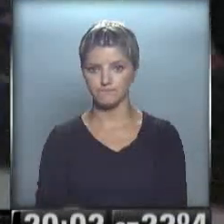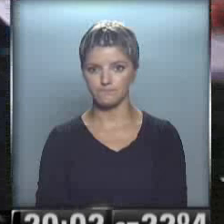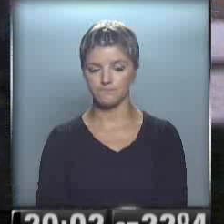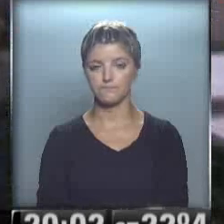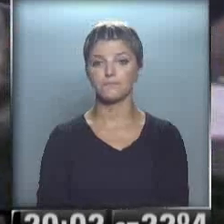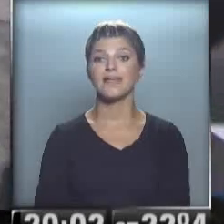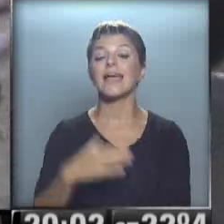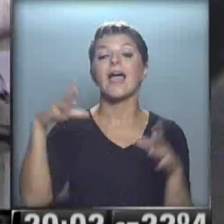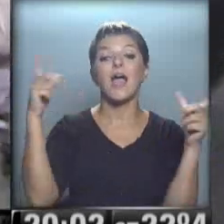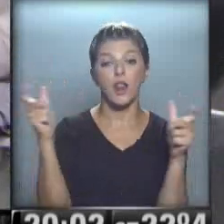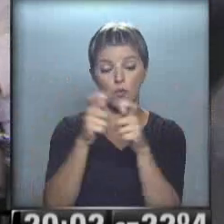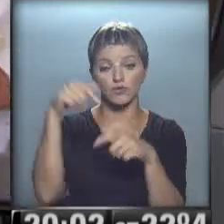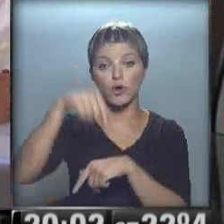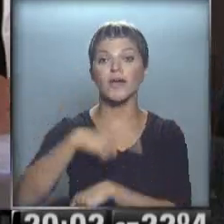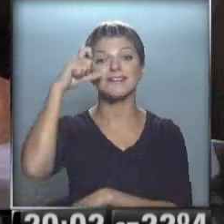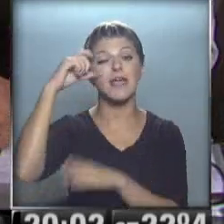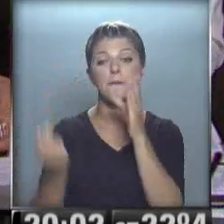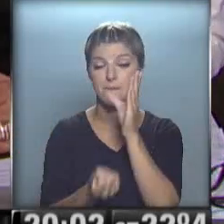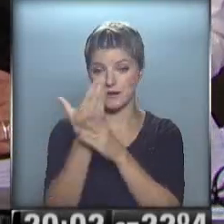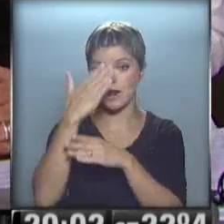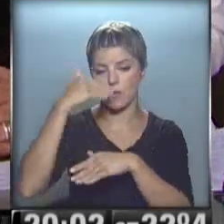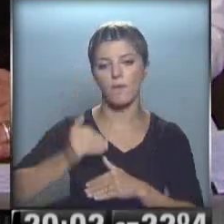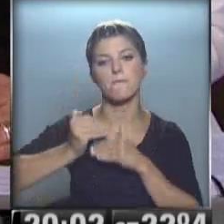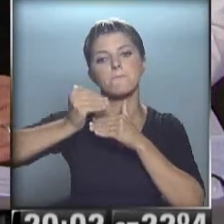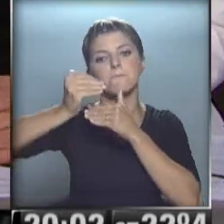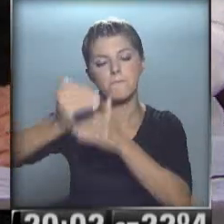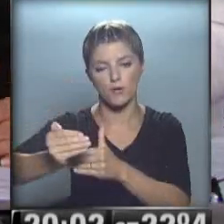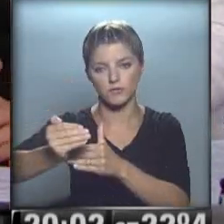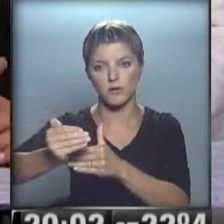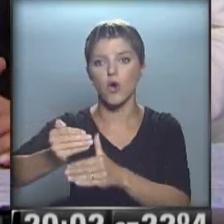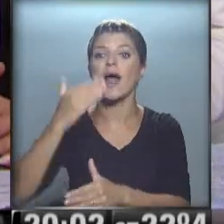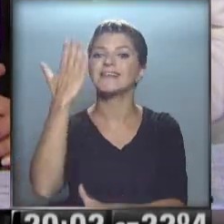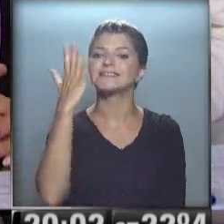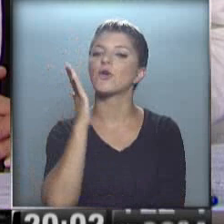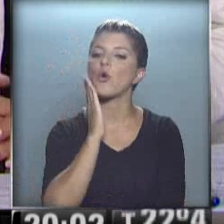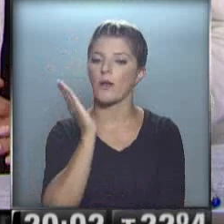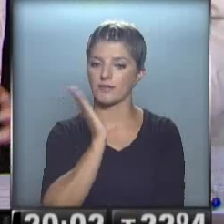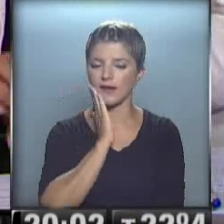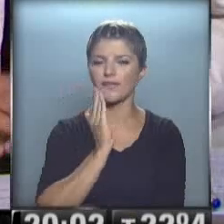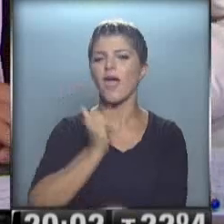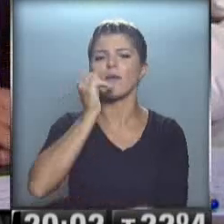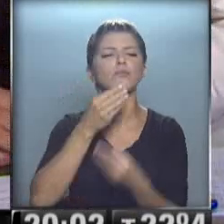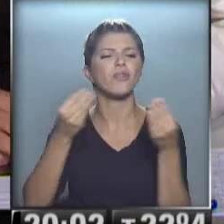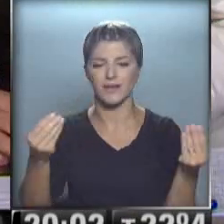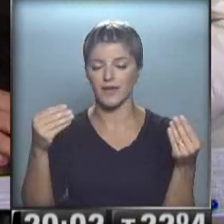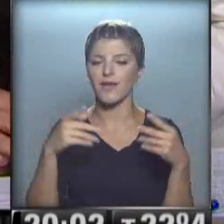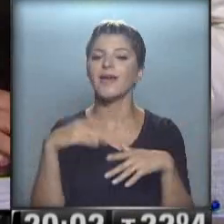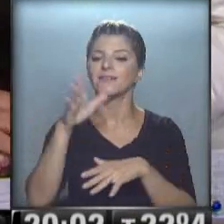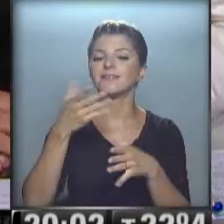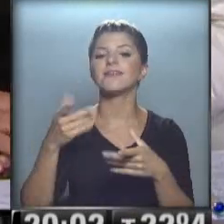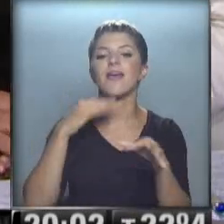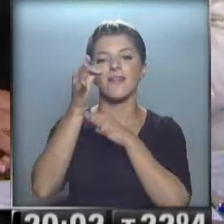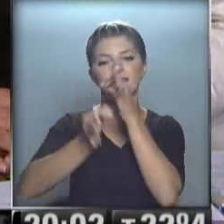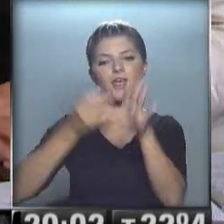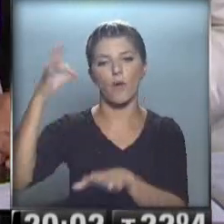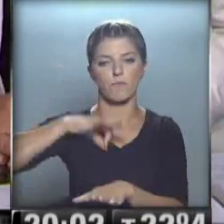encuentro estaba previsto para las 10 de la mañana, se postergó para después de las 17 horas. Estamos hablando de la paritaria docente